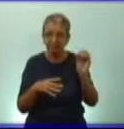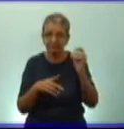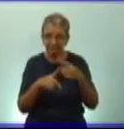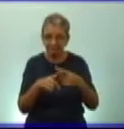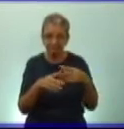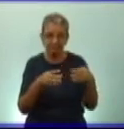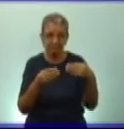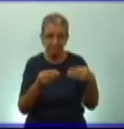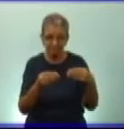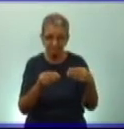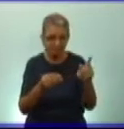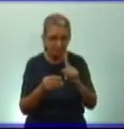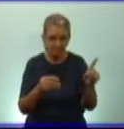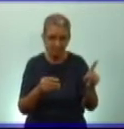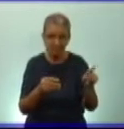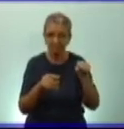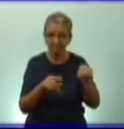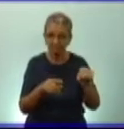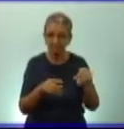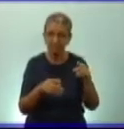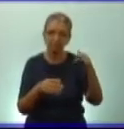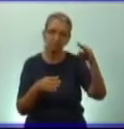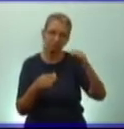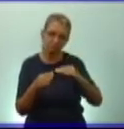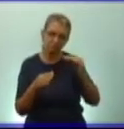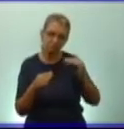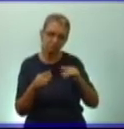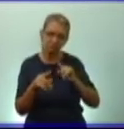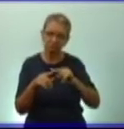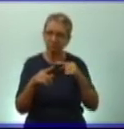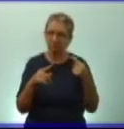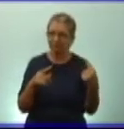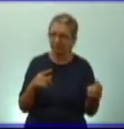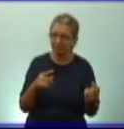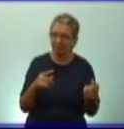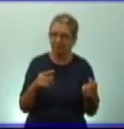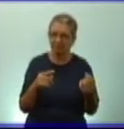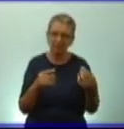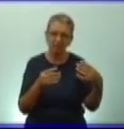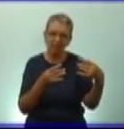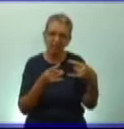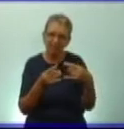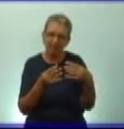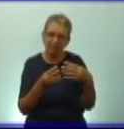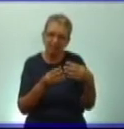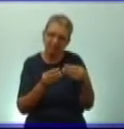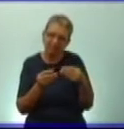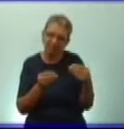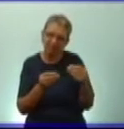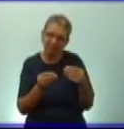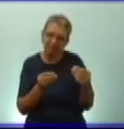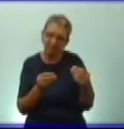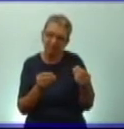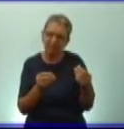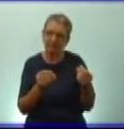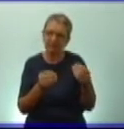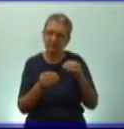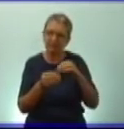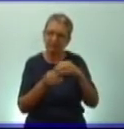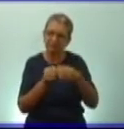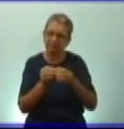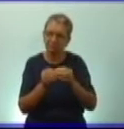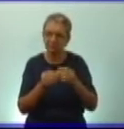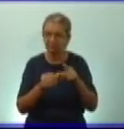moleculares, son bajas. ¿Por qué? Porque están formados por estas partículas y estas interacciones intermoleculares que se producen son